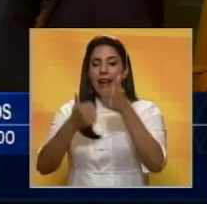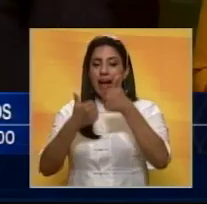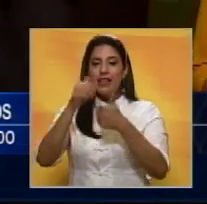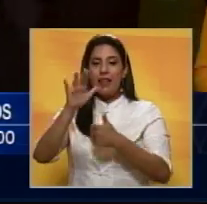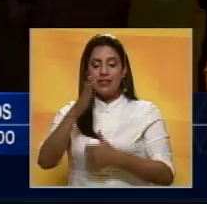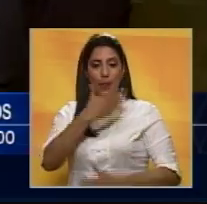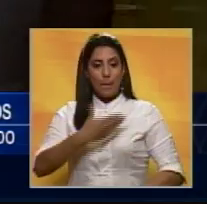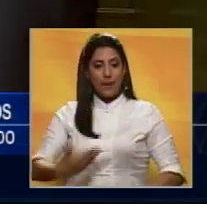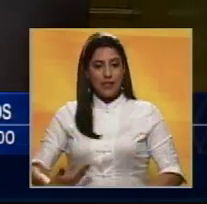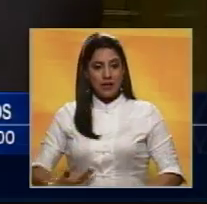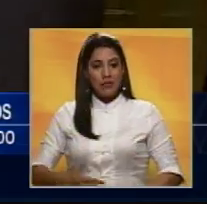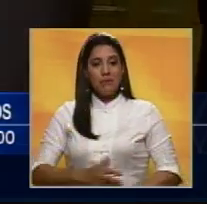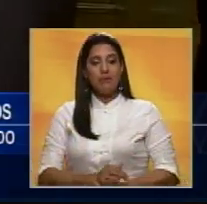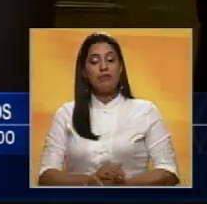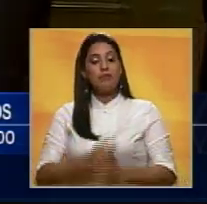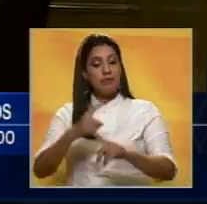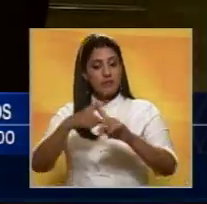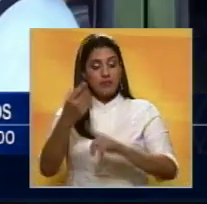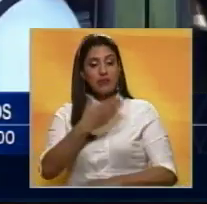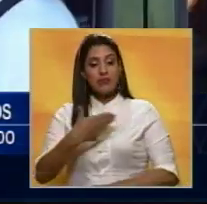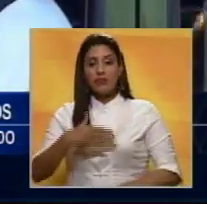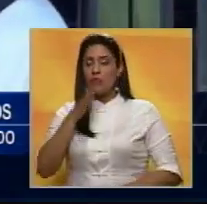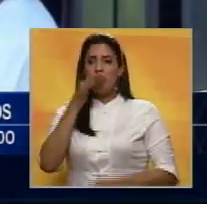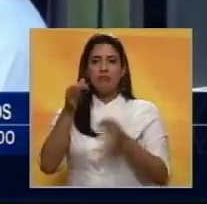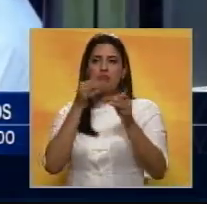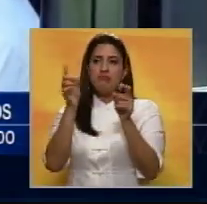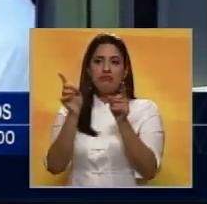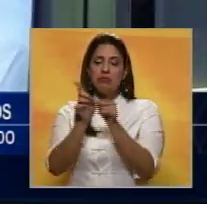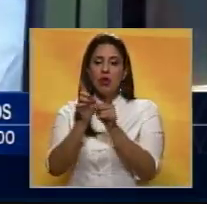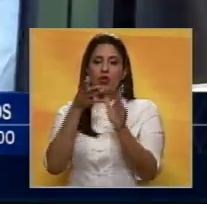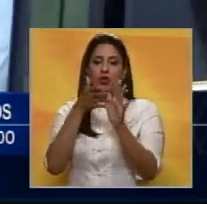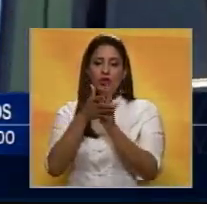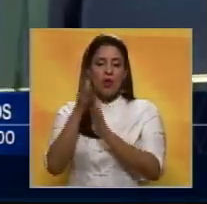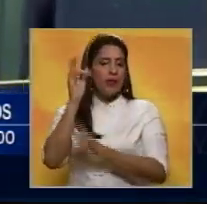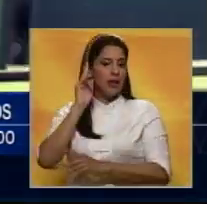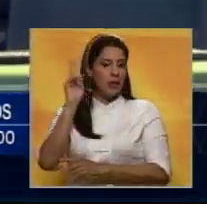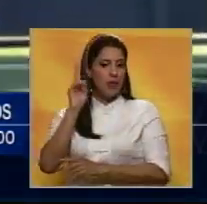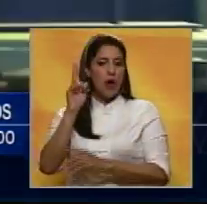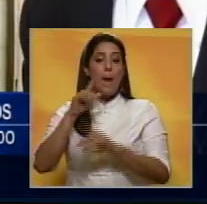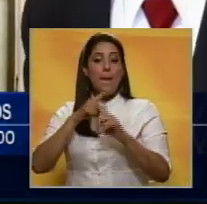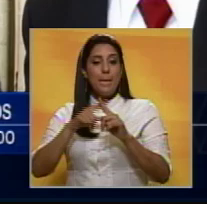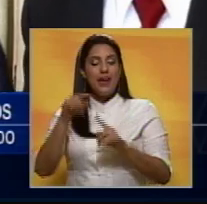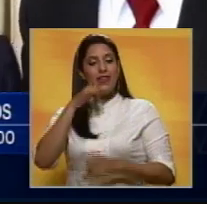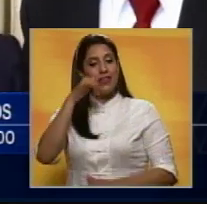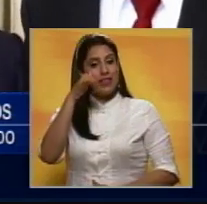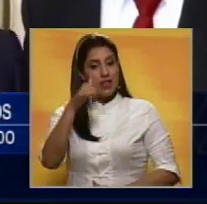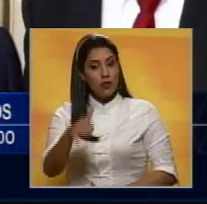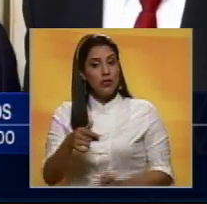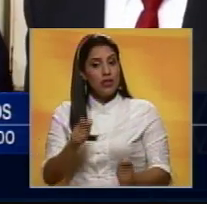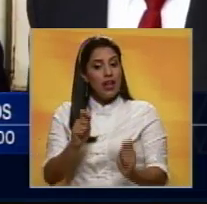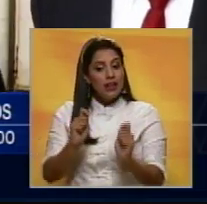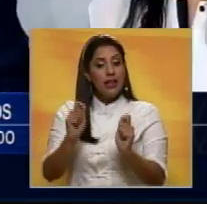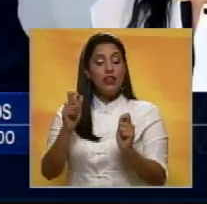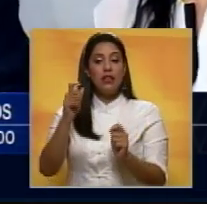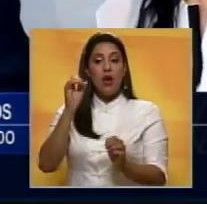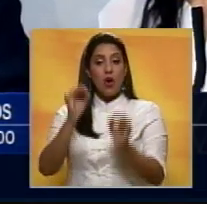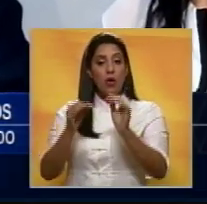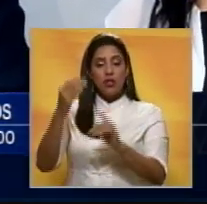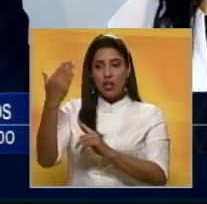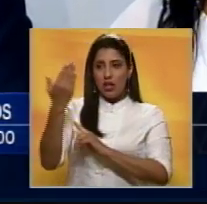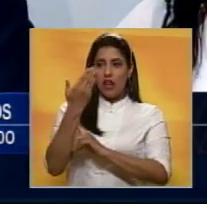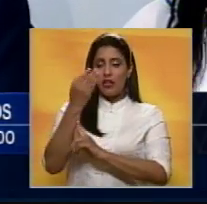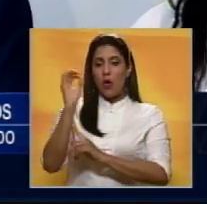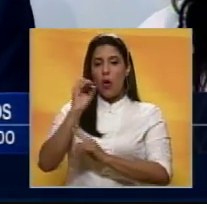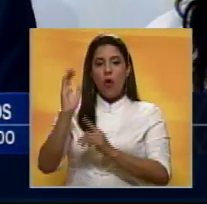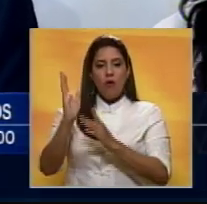candidato a la presidencia. El exmandatario no comentó sobre el contenido de los audios, aunque denunció un intento por judicializar